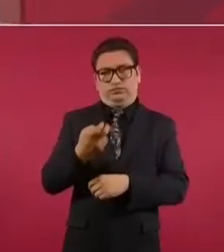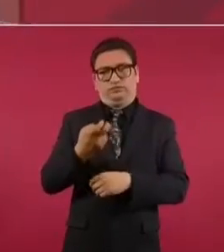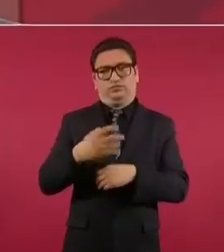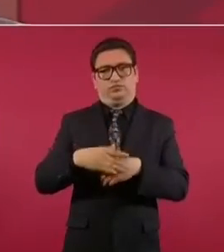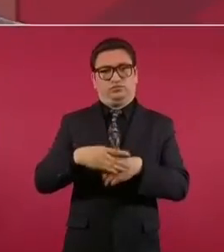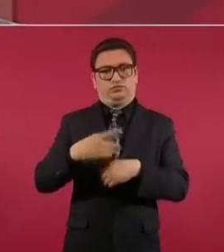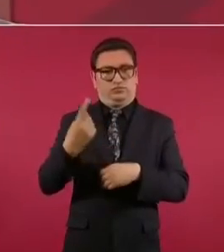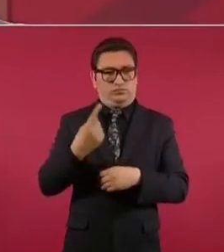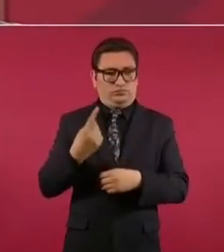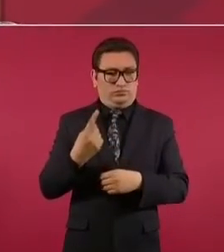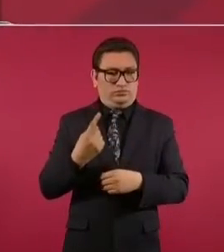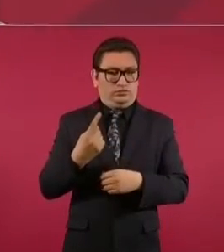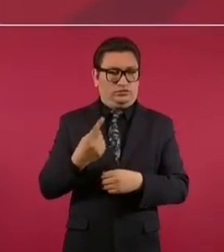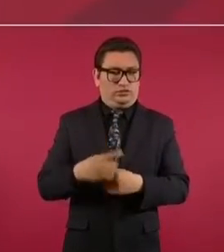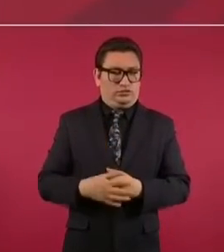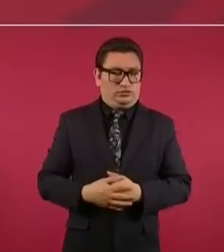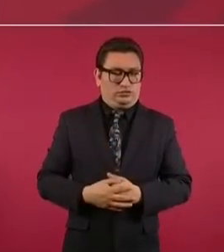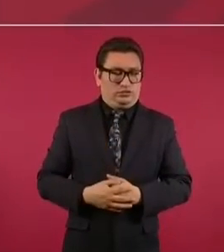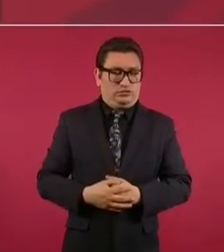El caso de